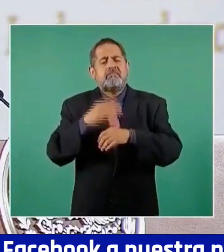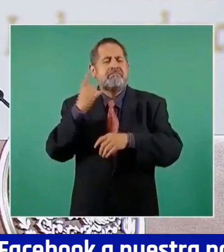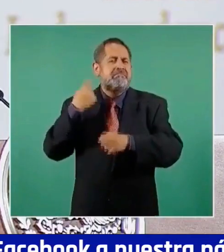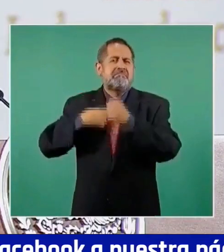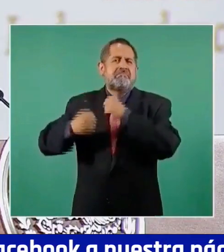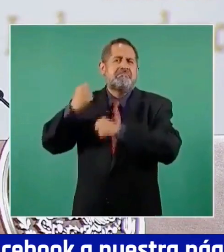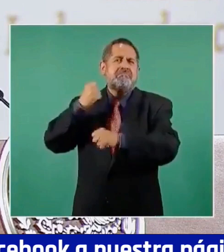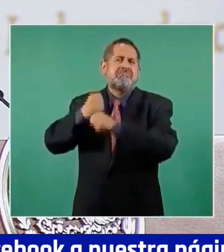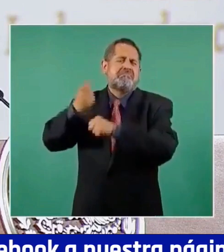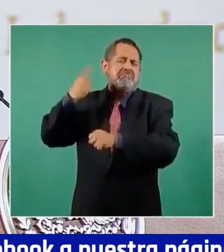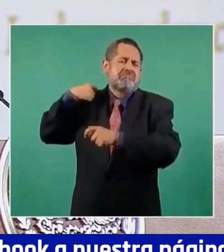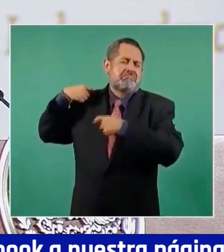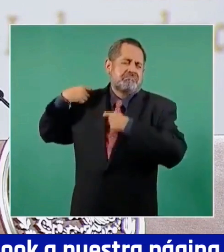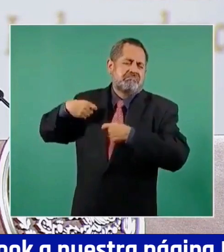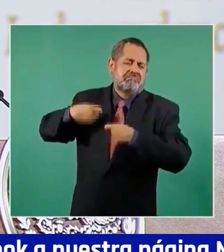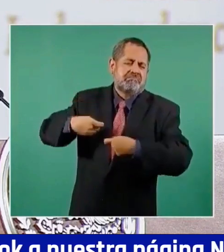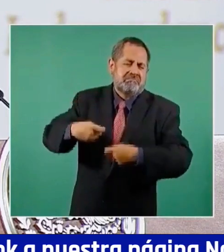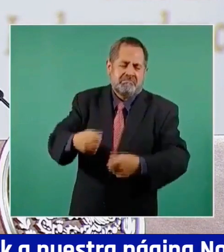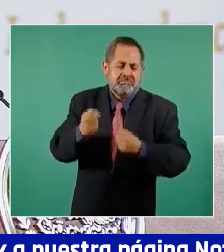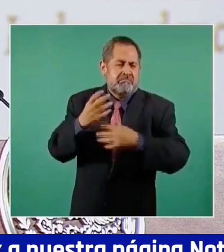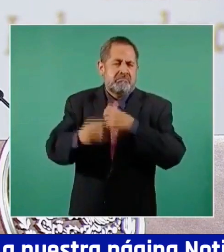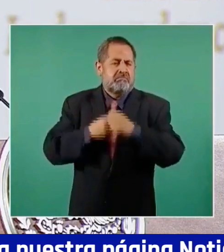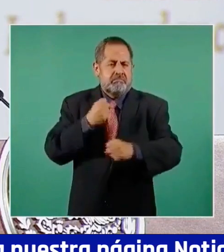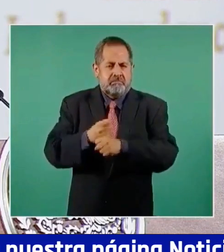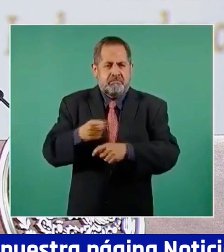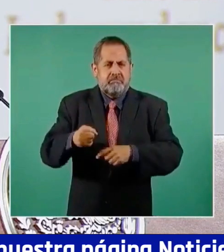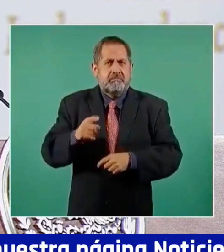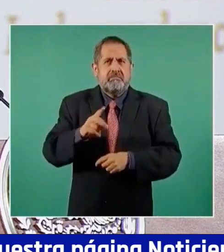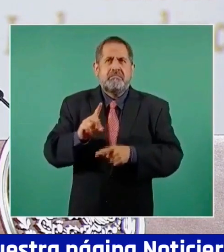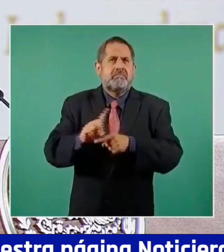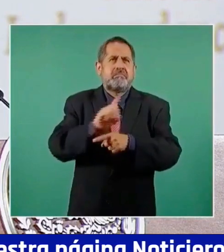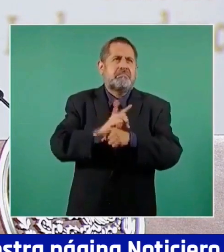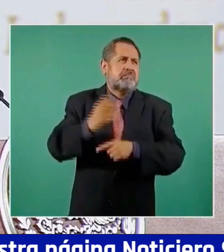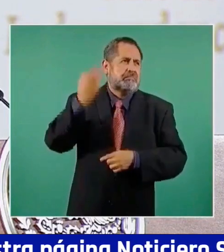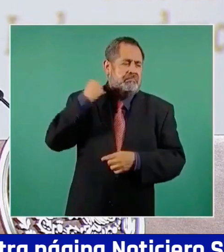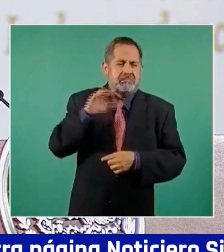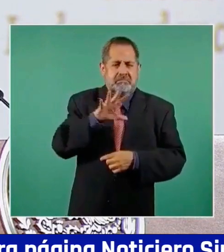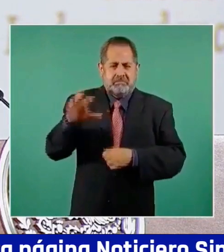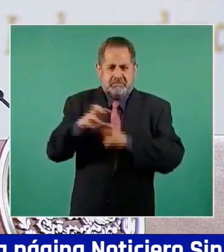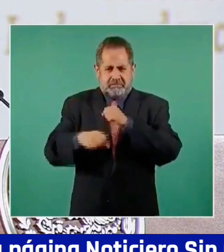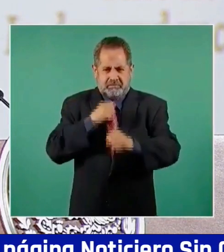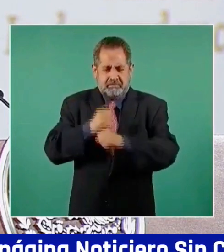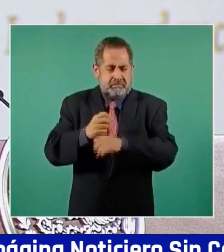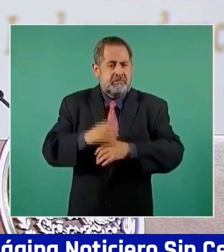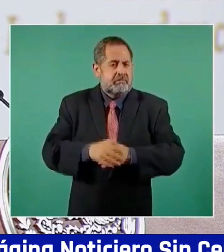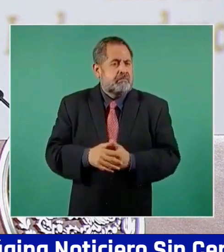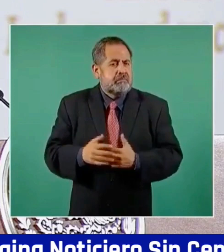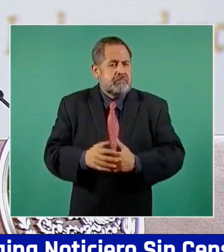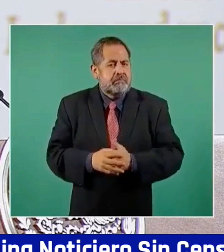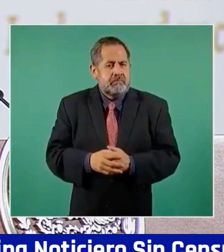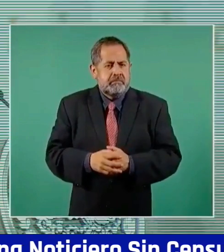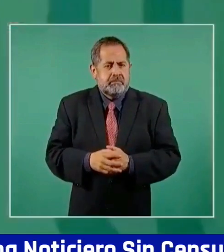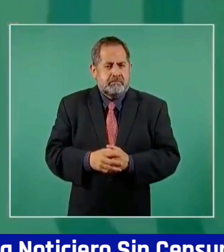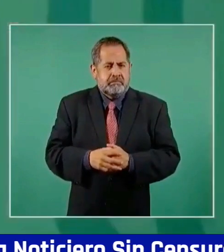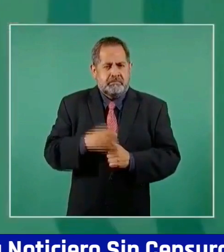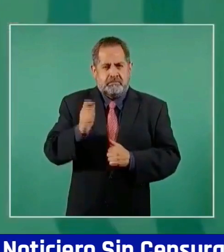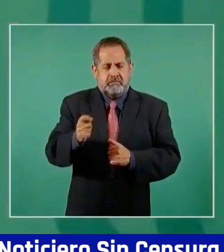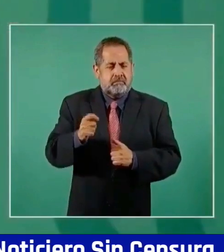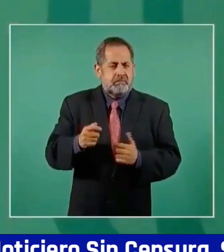heredada de siglos, desde hace 500 años, y muy